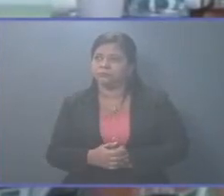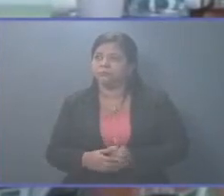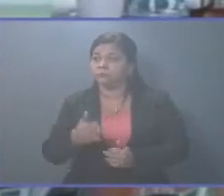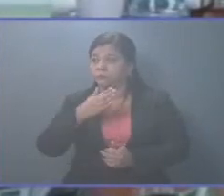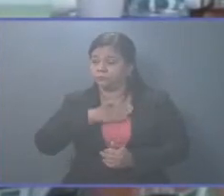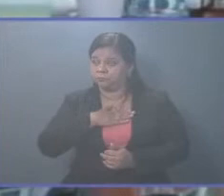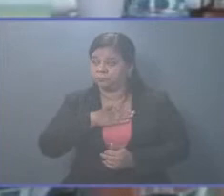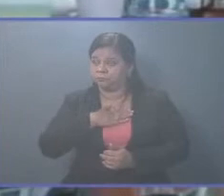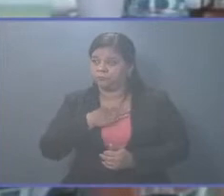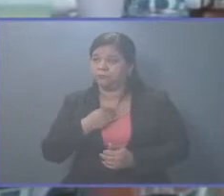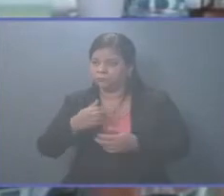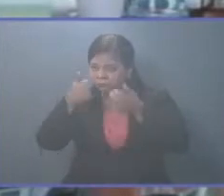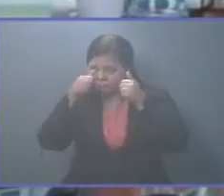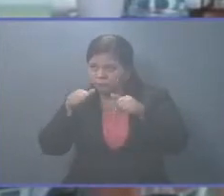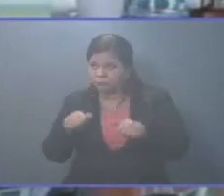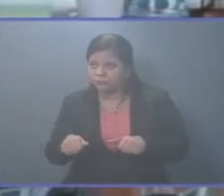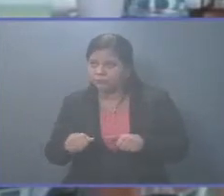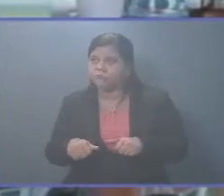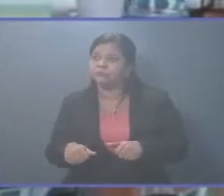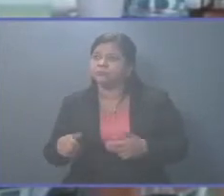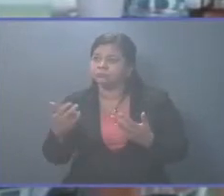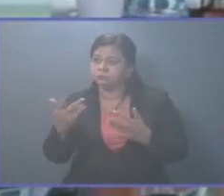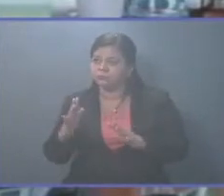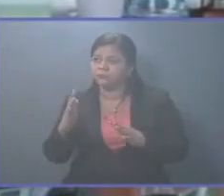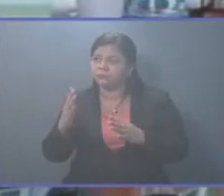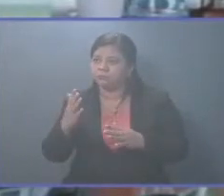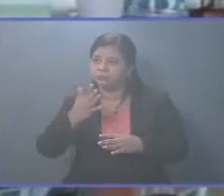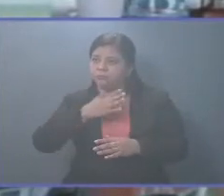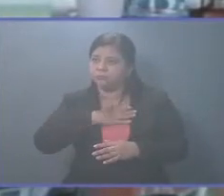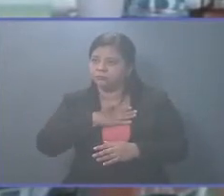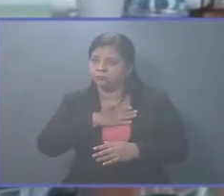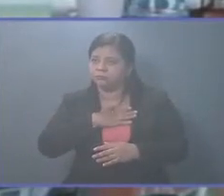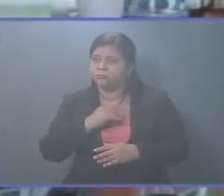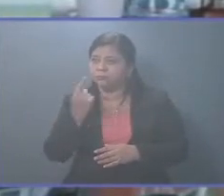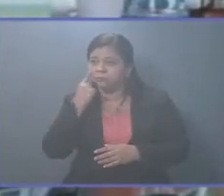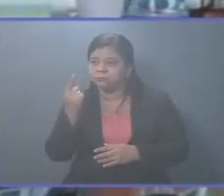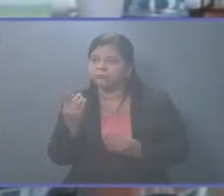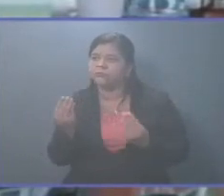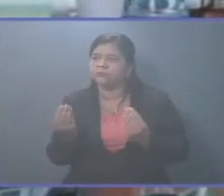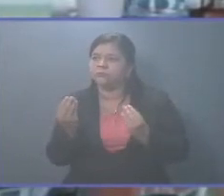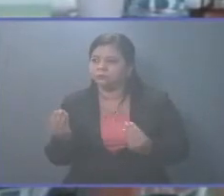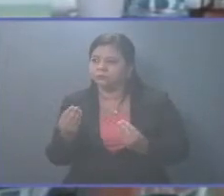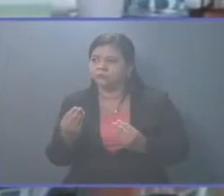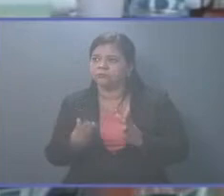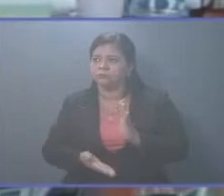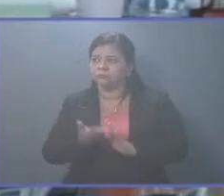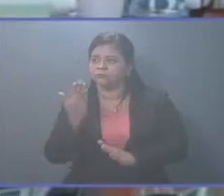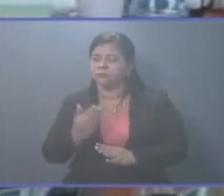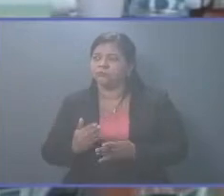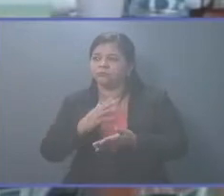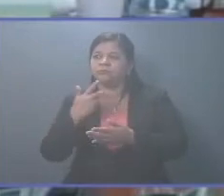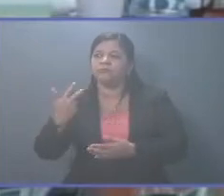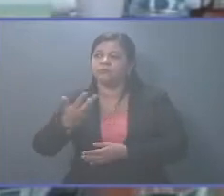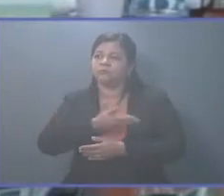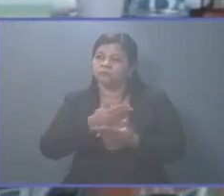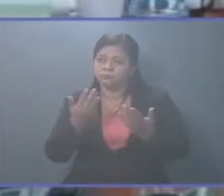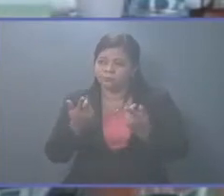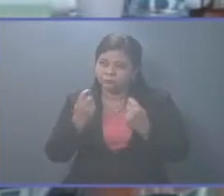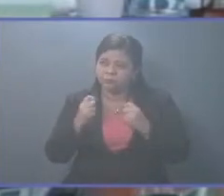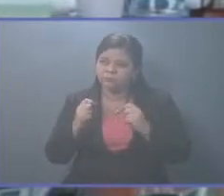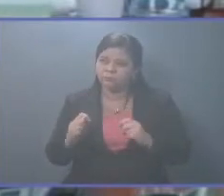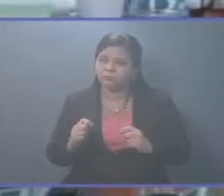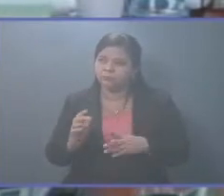Y yo estoy muy de acuerdo en que todavía tenemos que ver cómo se van dando esos filtros para